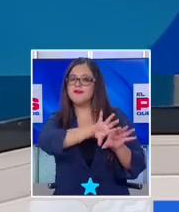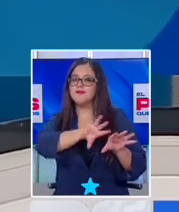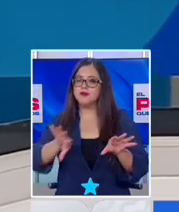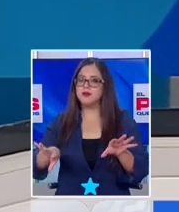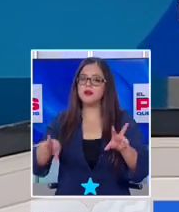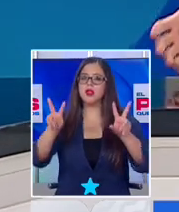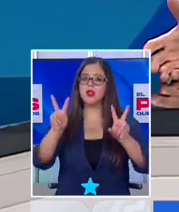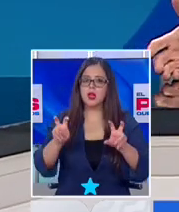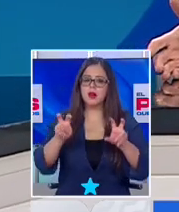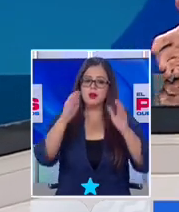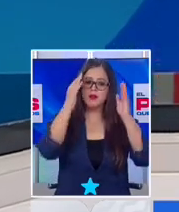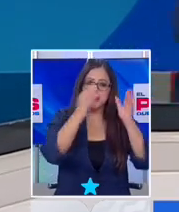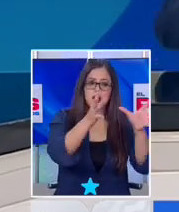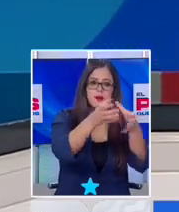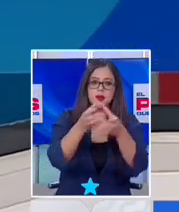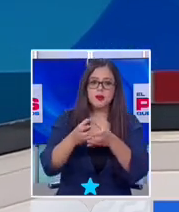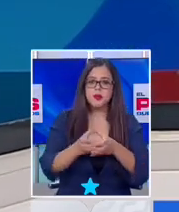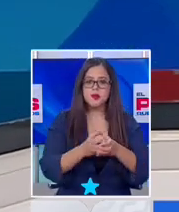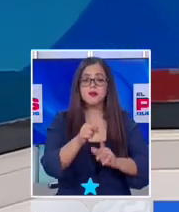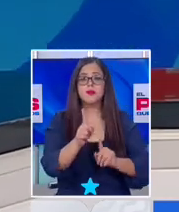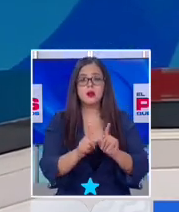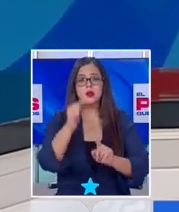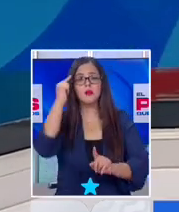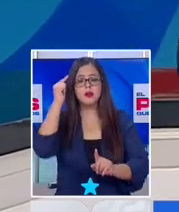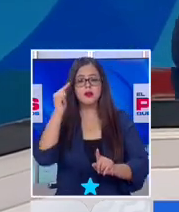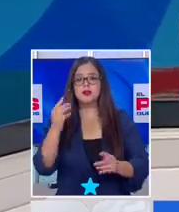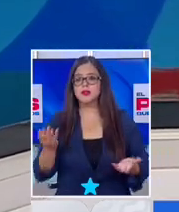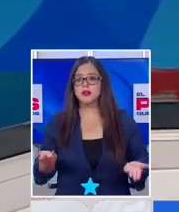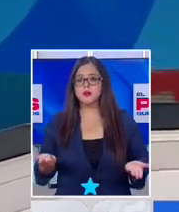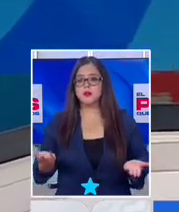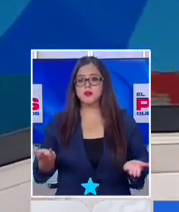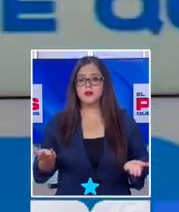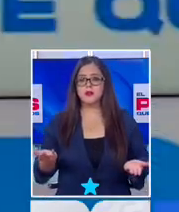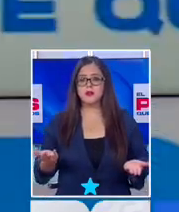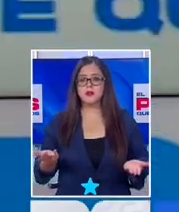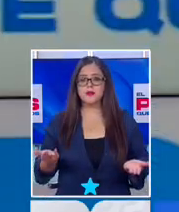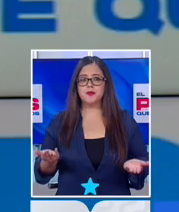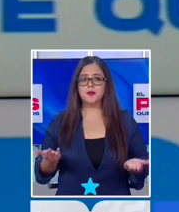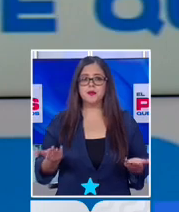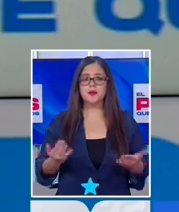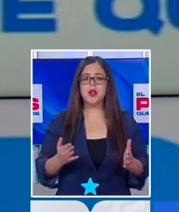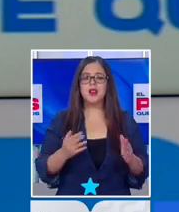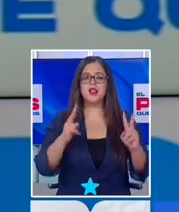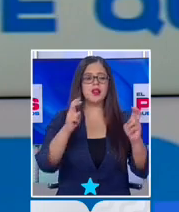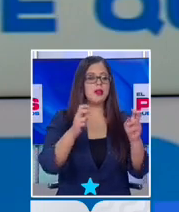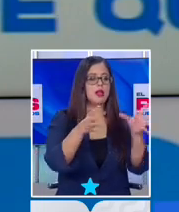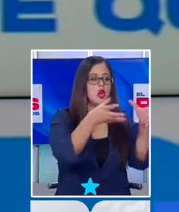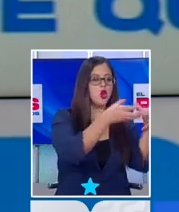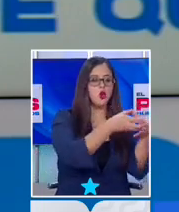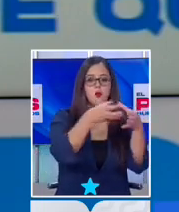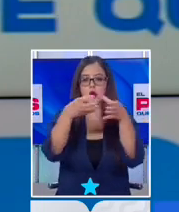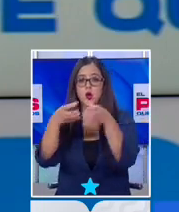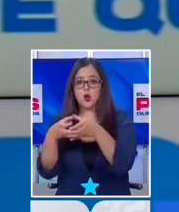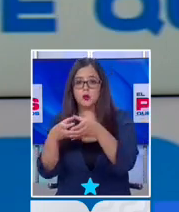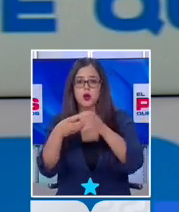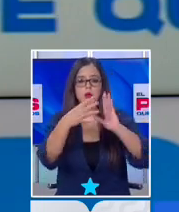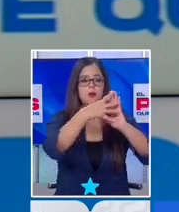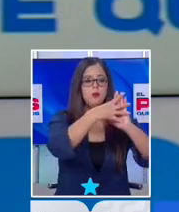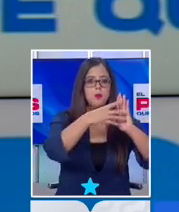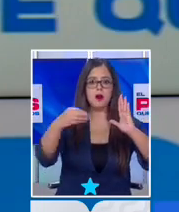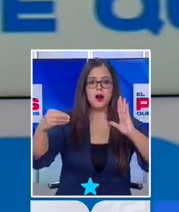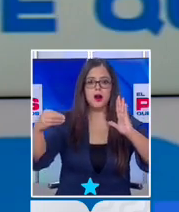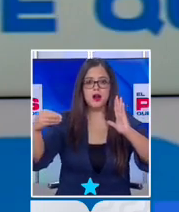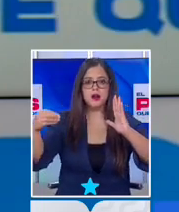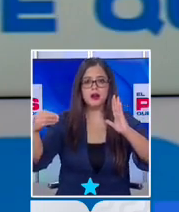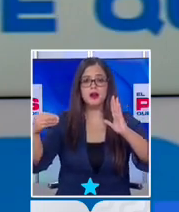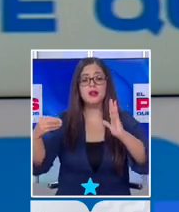en eso desde distintos colectivos se dice que hay un tema de que efectivamente la función es espejo de que la inefectividad y por sobre